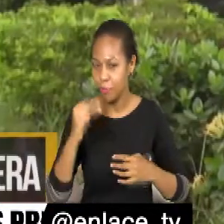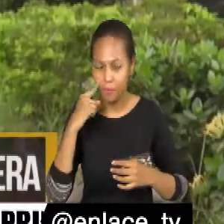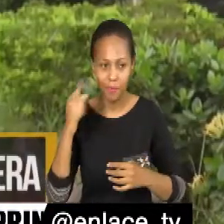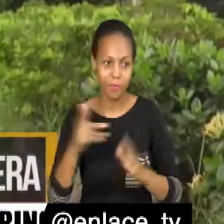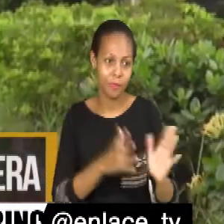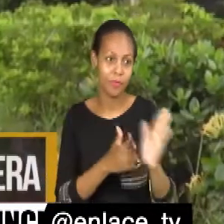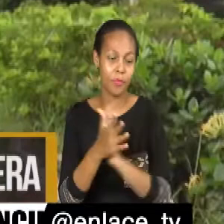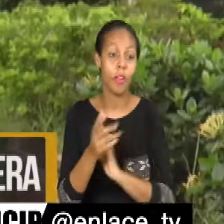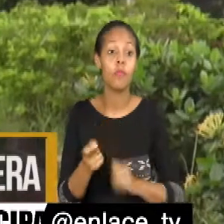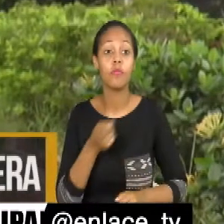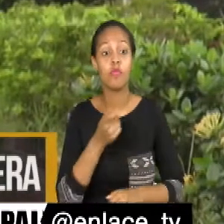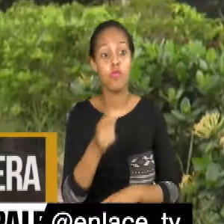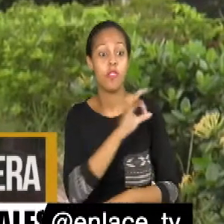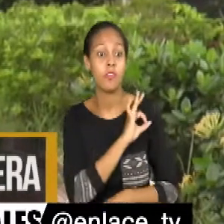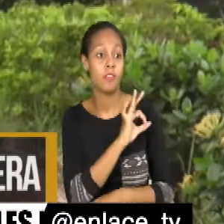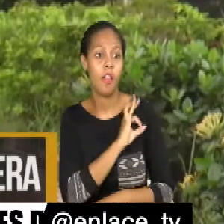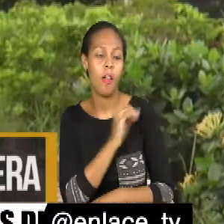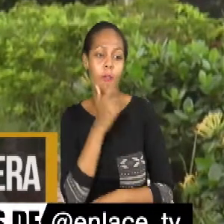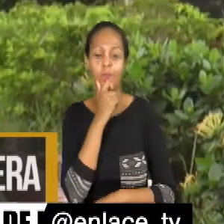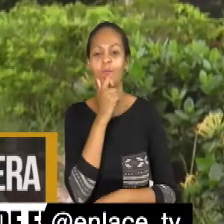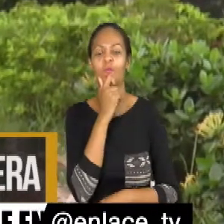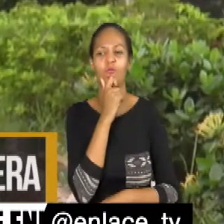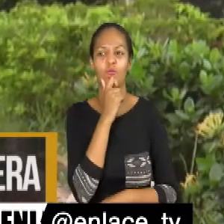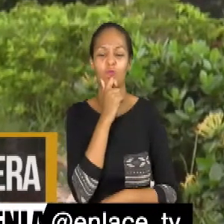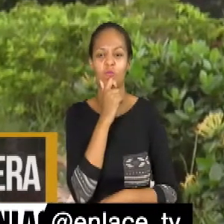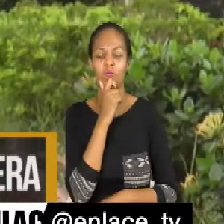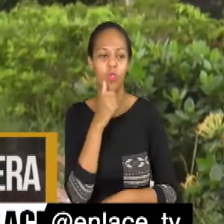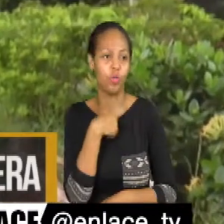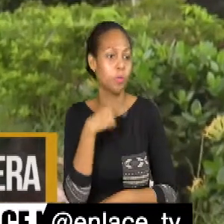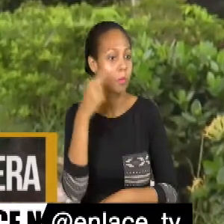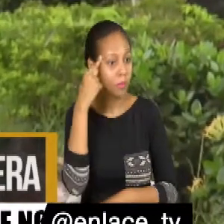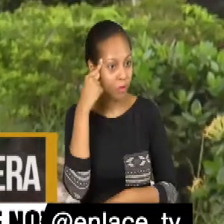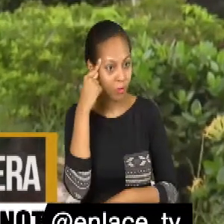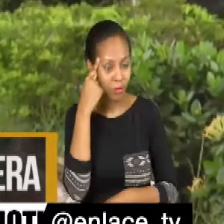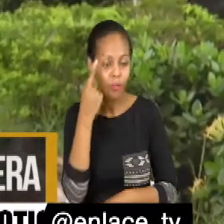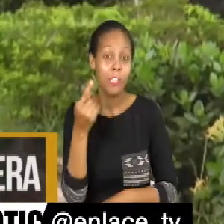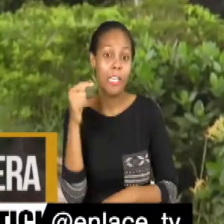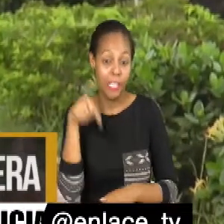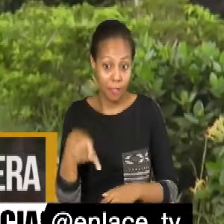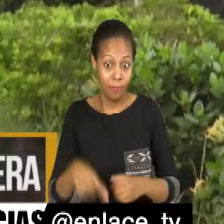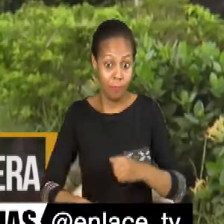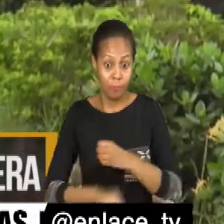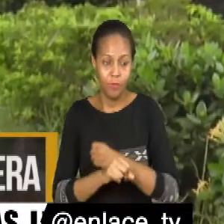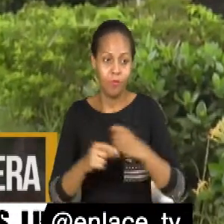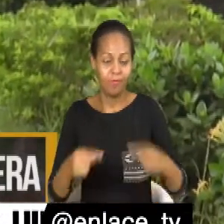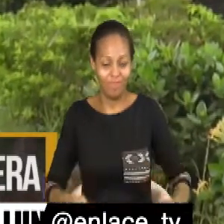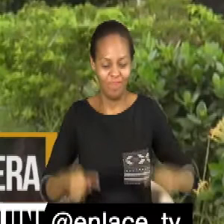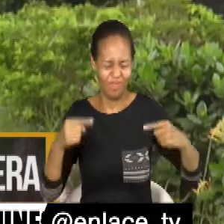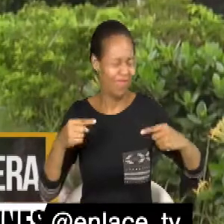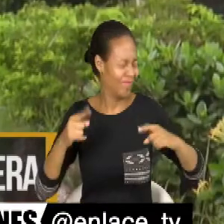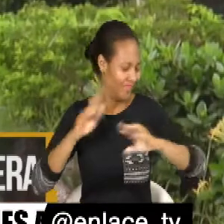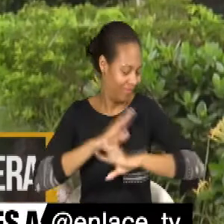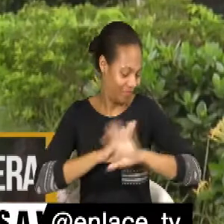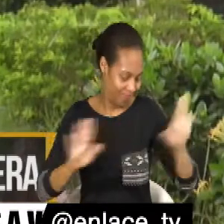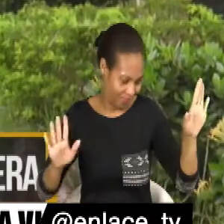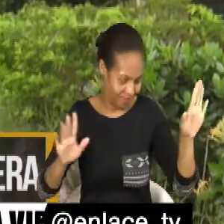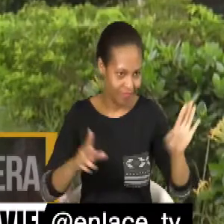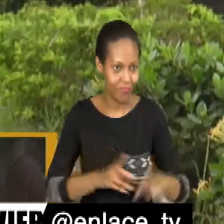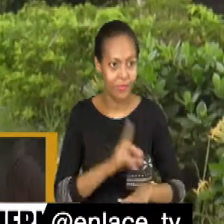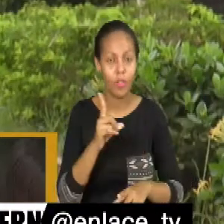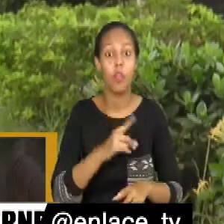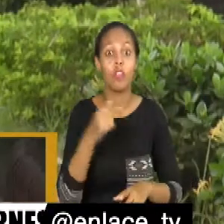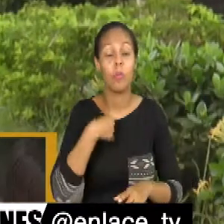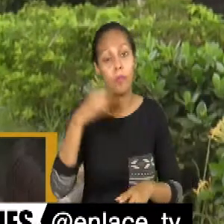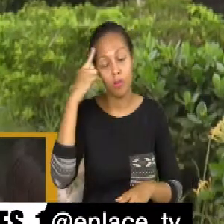el próximo sábado se definen, yo creo que es el partido del semestre para el equipo Alianza Petrolera y el profe Jorge Luis